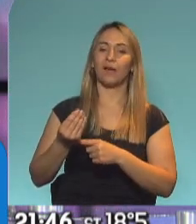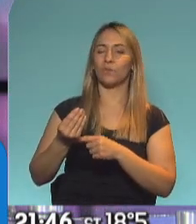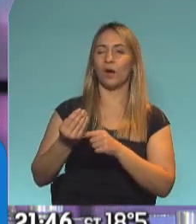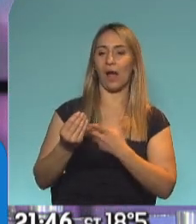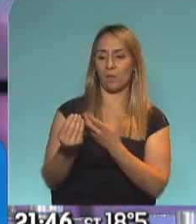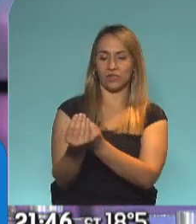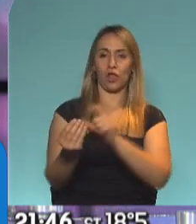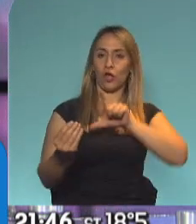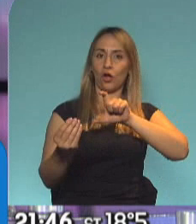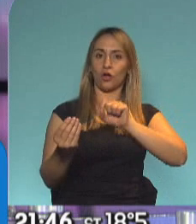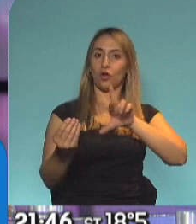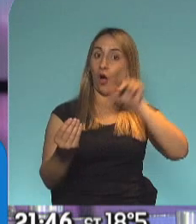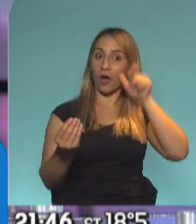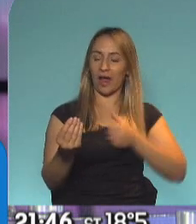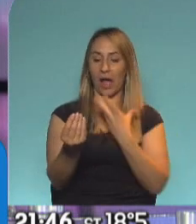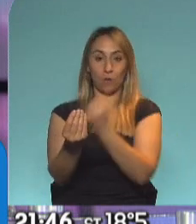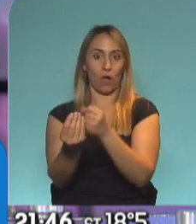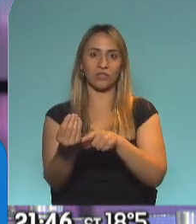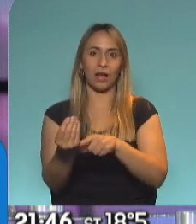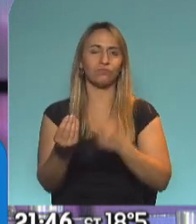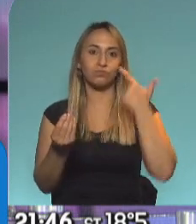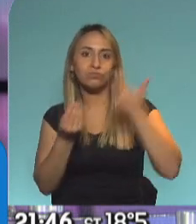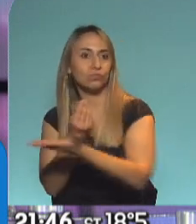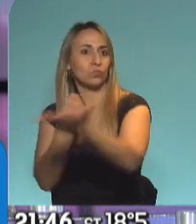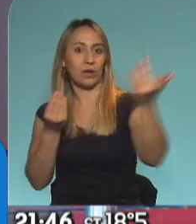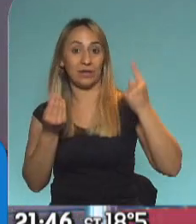Correa, que podría no entrar para esa contienda electoral. Completo, Yelena.